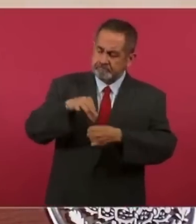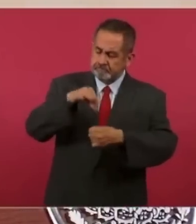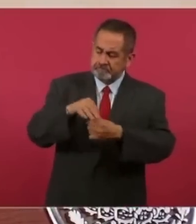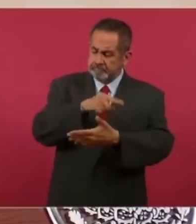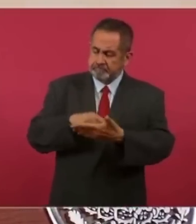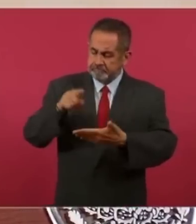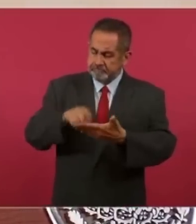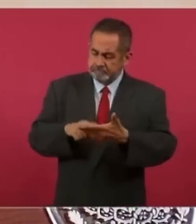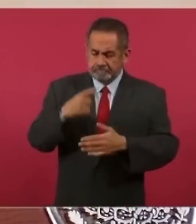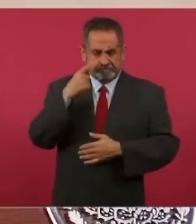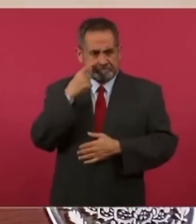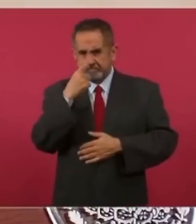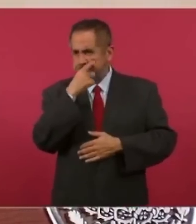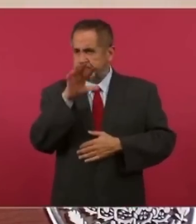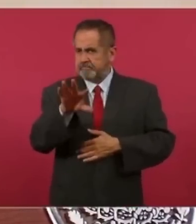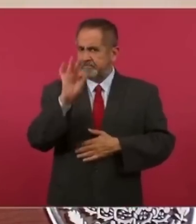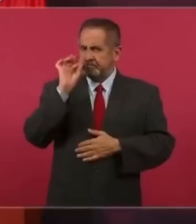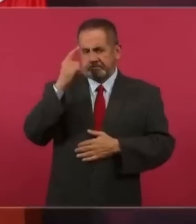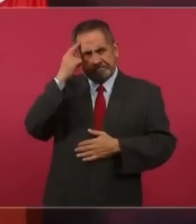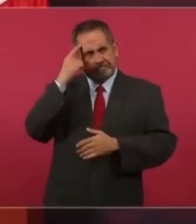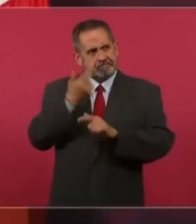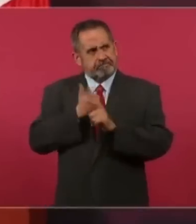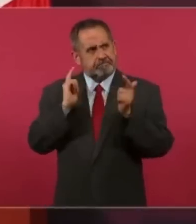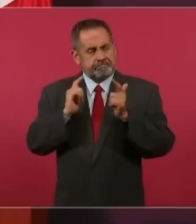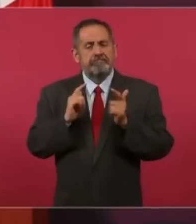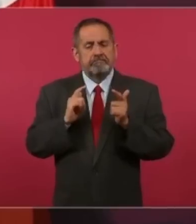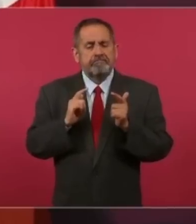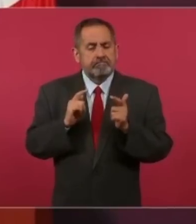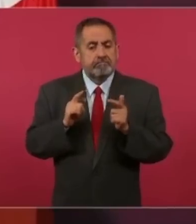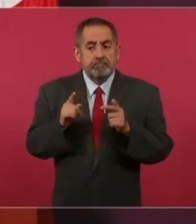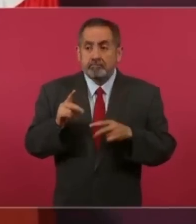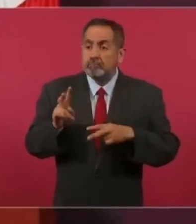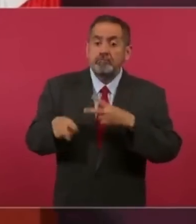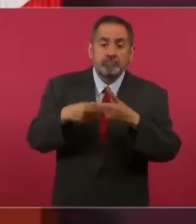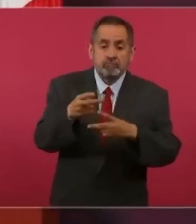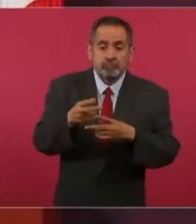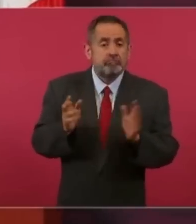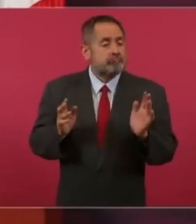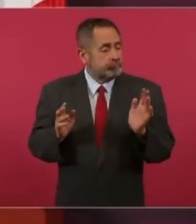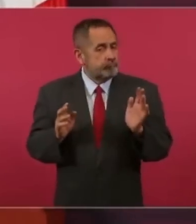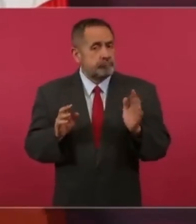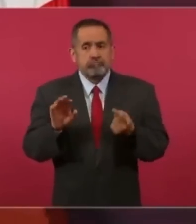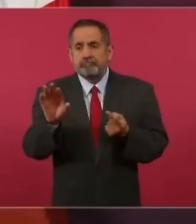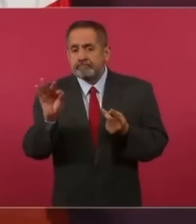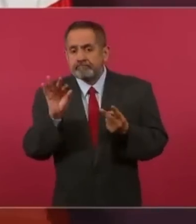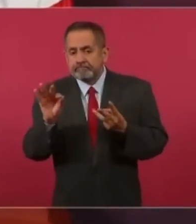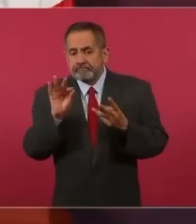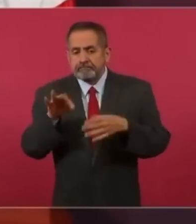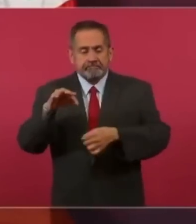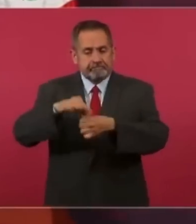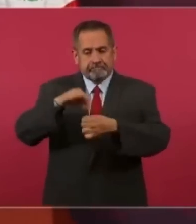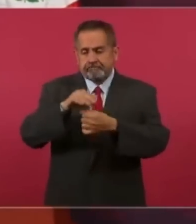a elegir libremente a sus autoridades,